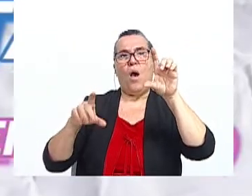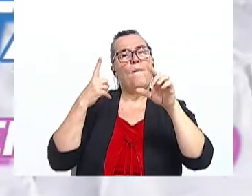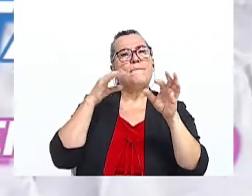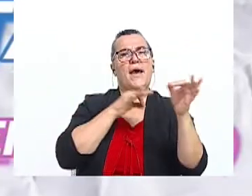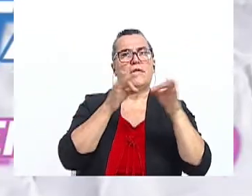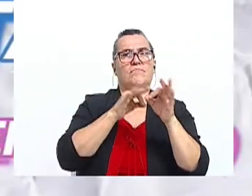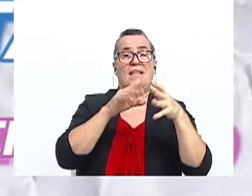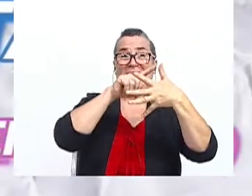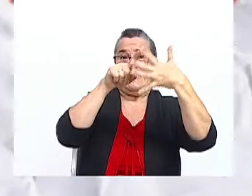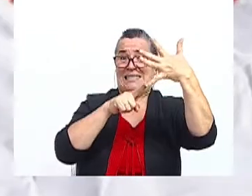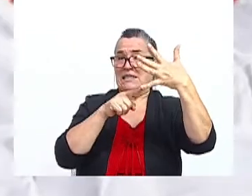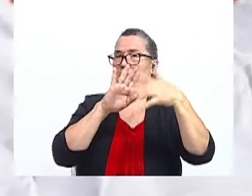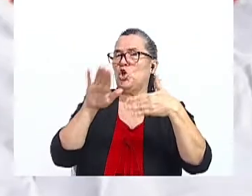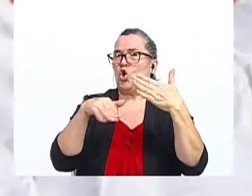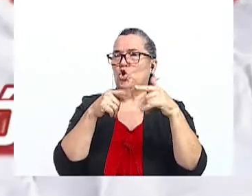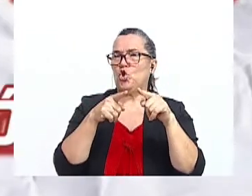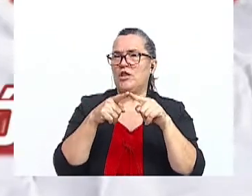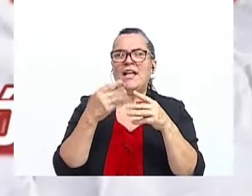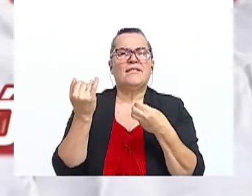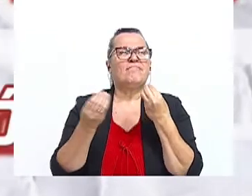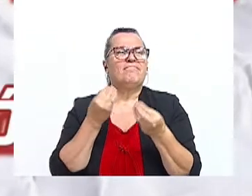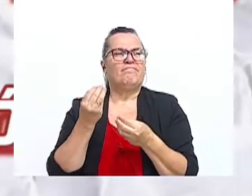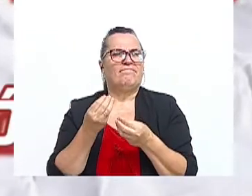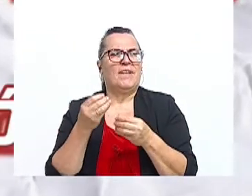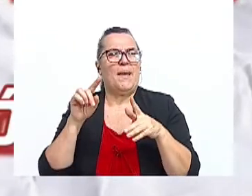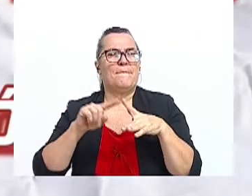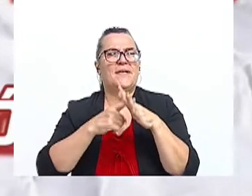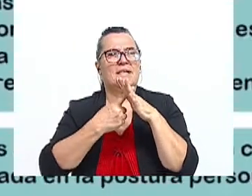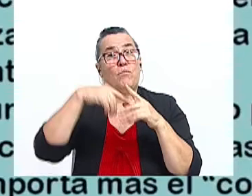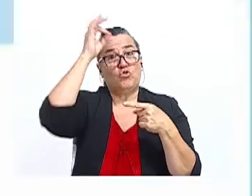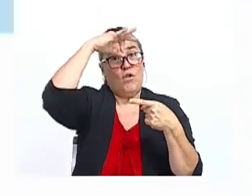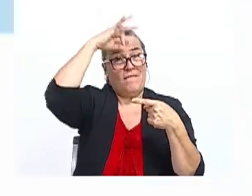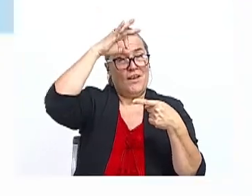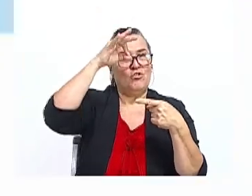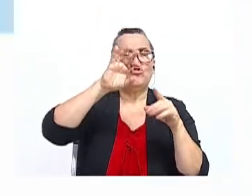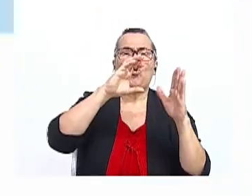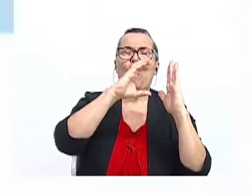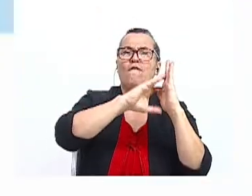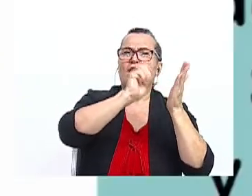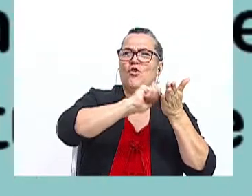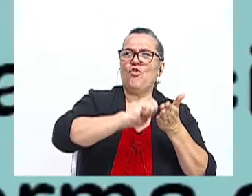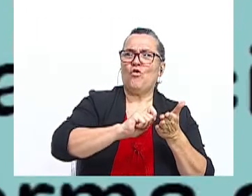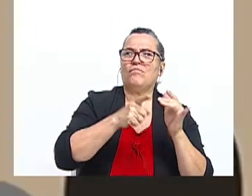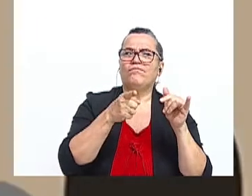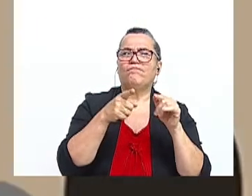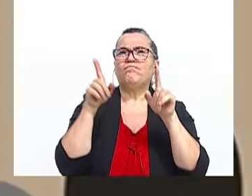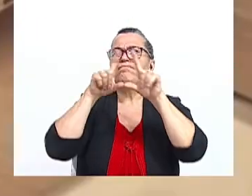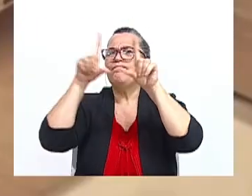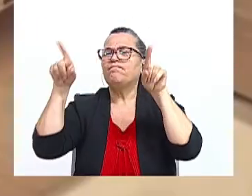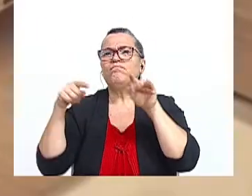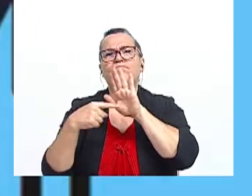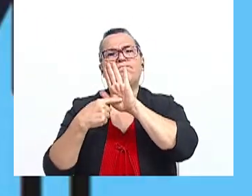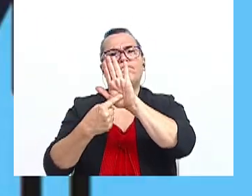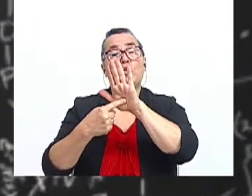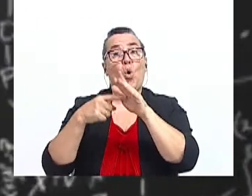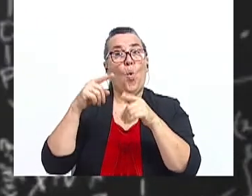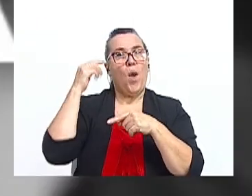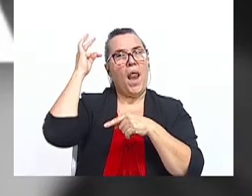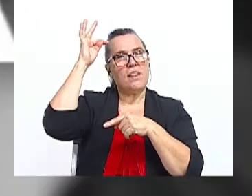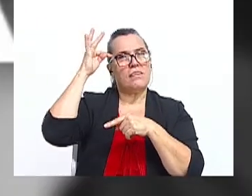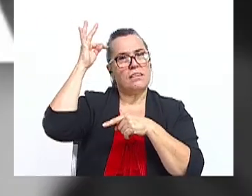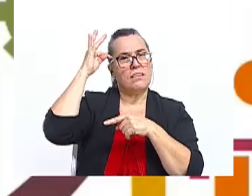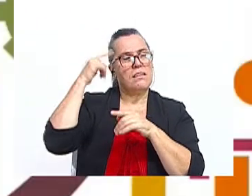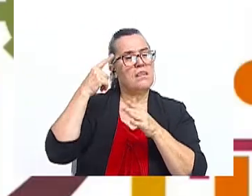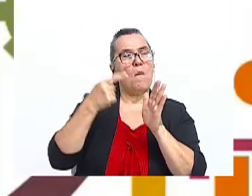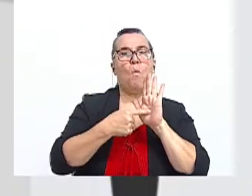5 puntos en total. ¿Qué tal si empezamos con ensayo filosófico? Ensayo filosófico. En ese se presenta una tesis que busca demostrar